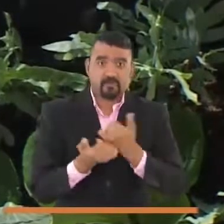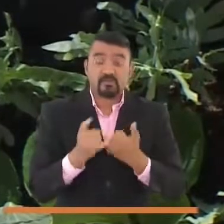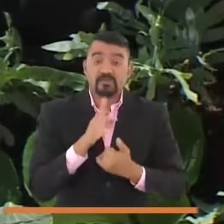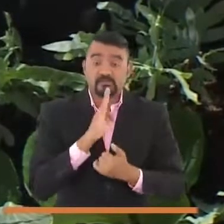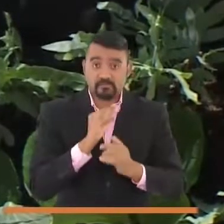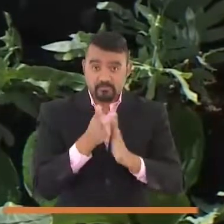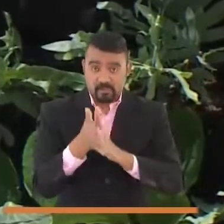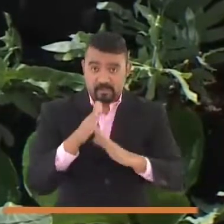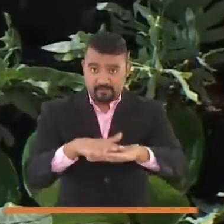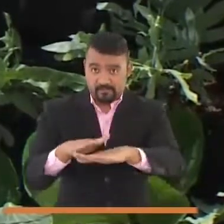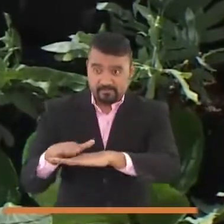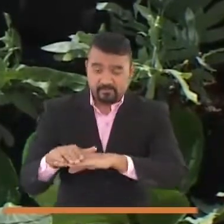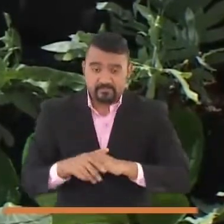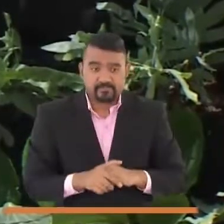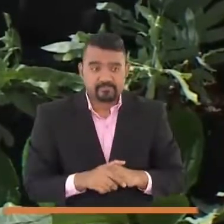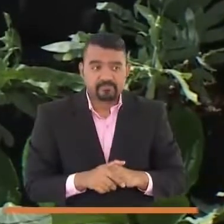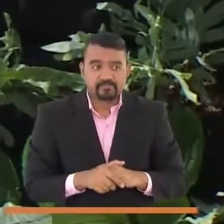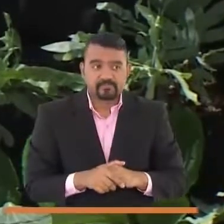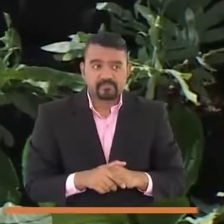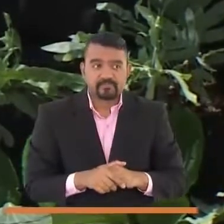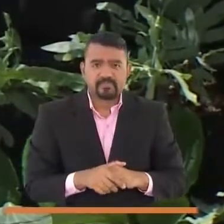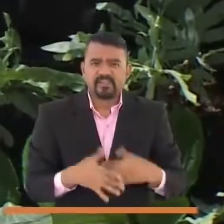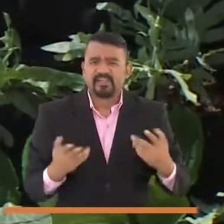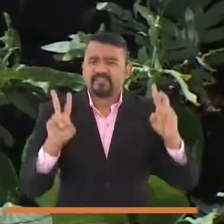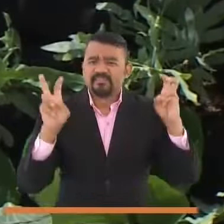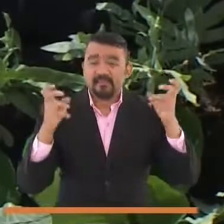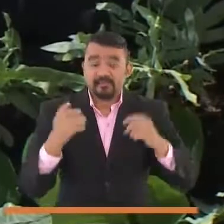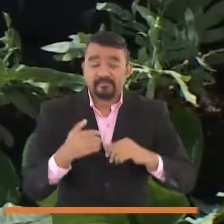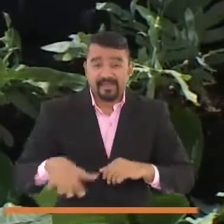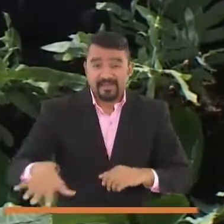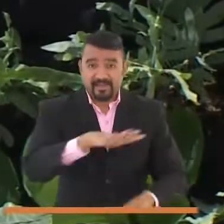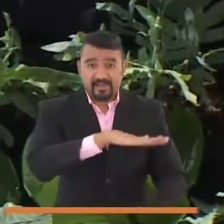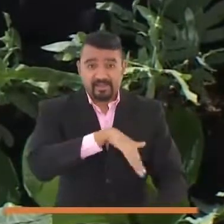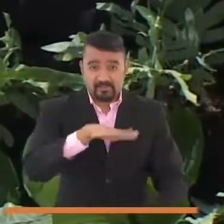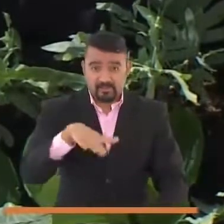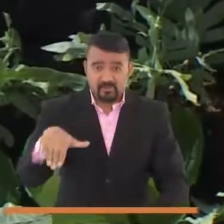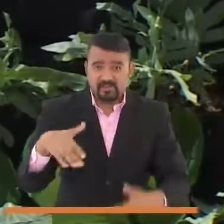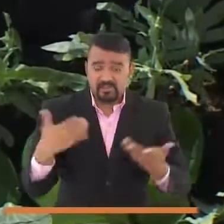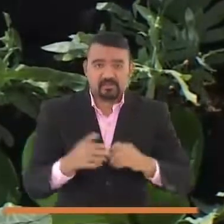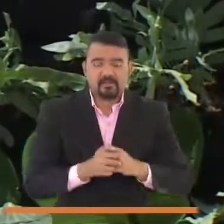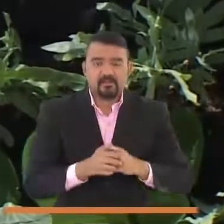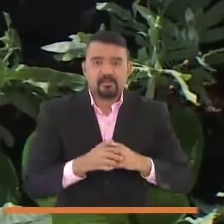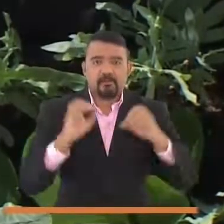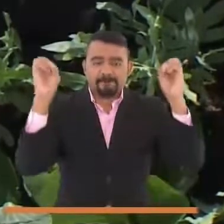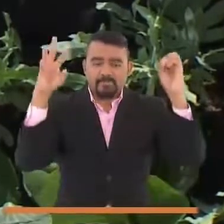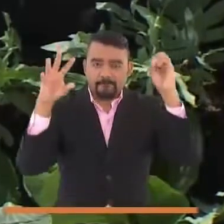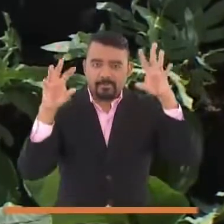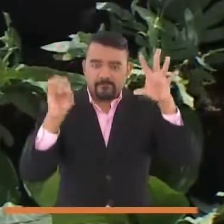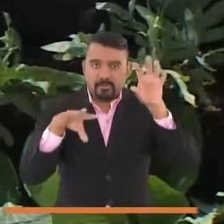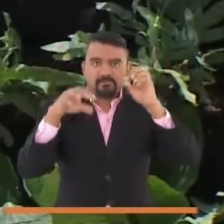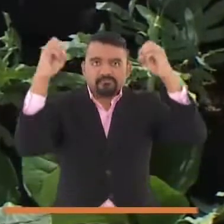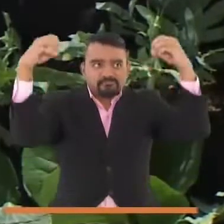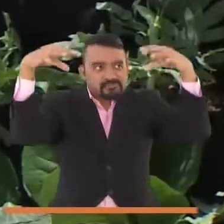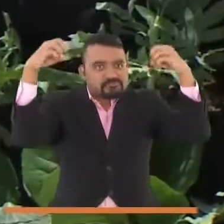Secretaría de Obras Públicas que seamos el primer municipio de Antioquia en encender el alumbrado